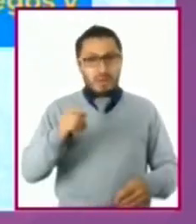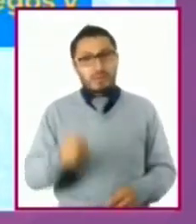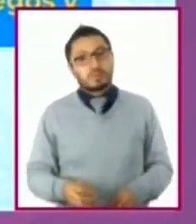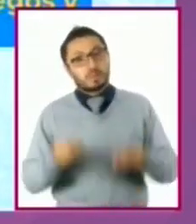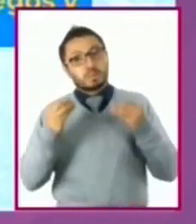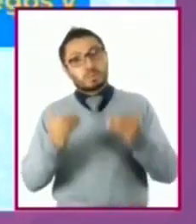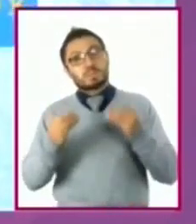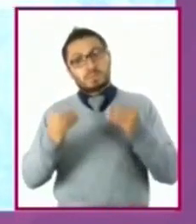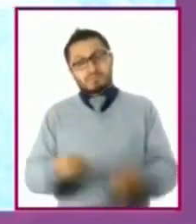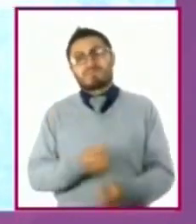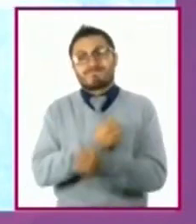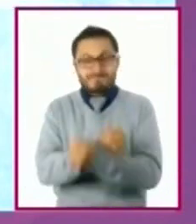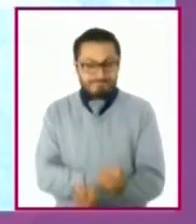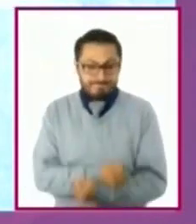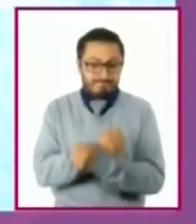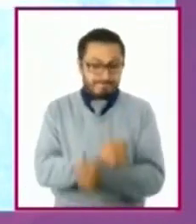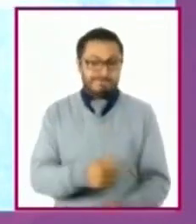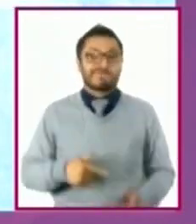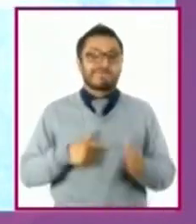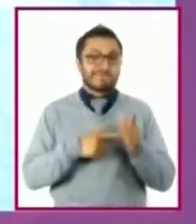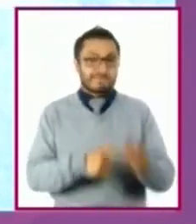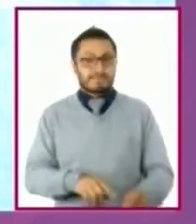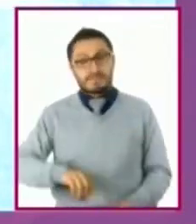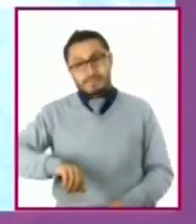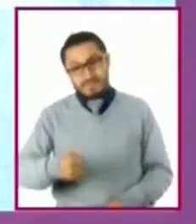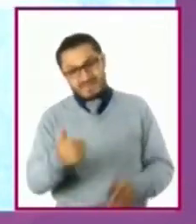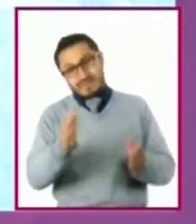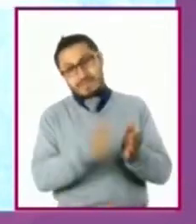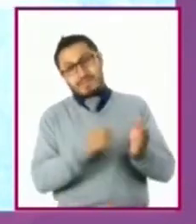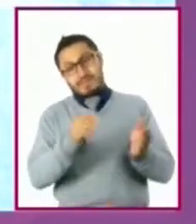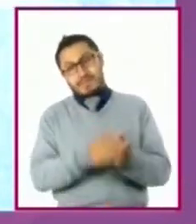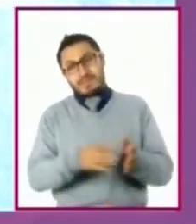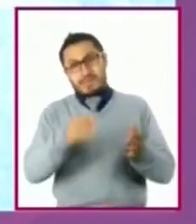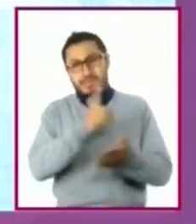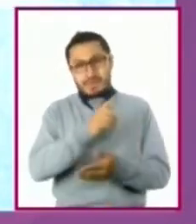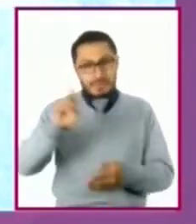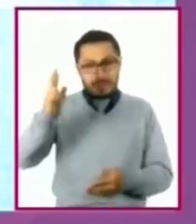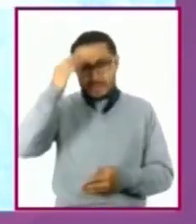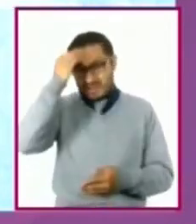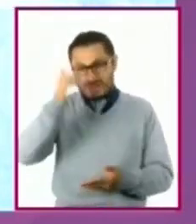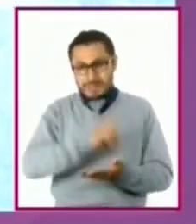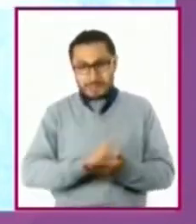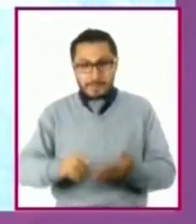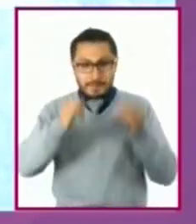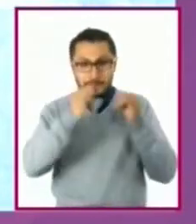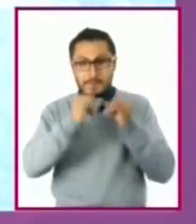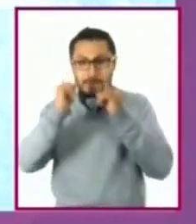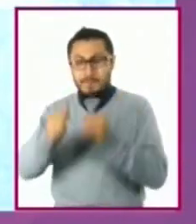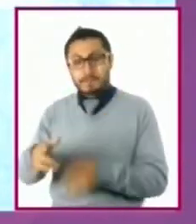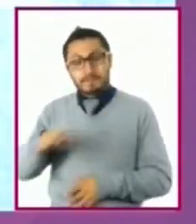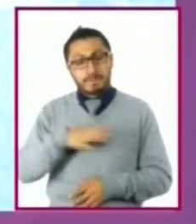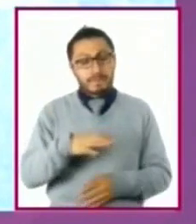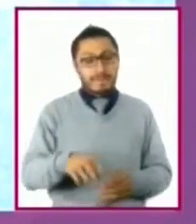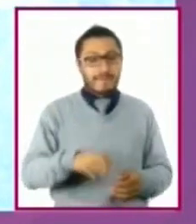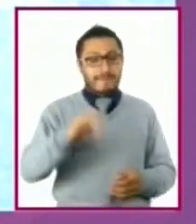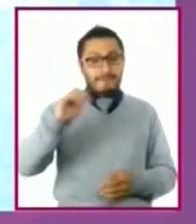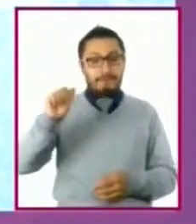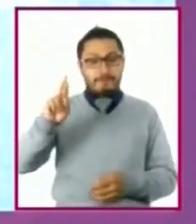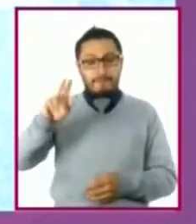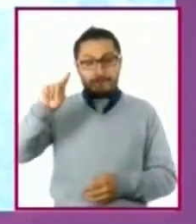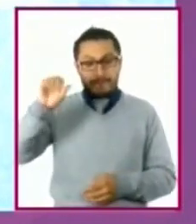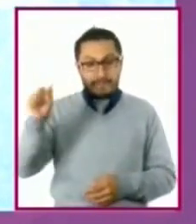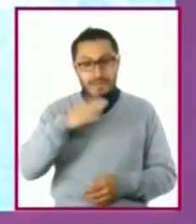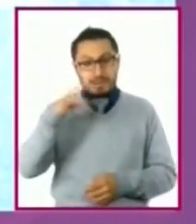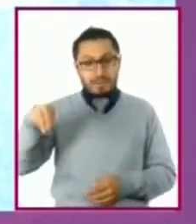siendo esclavos. Otros documentos históricos que reconocen los derechos individuales fueron la Carta Magna o